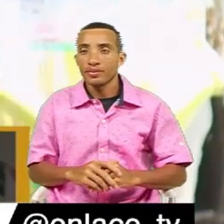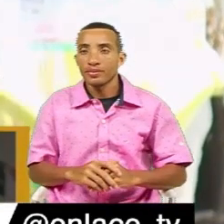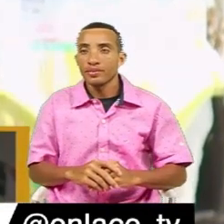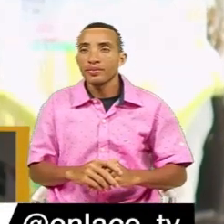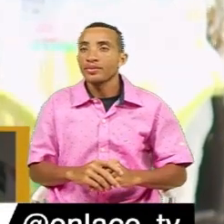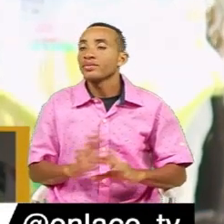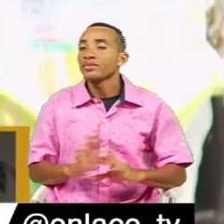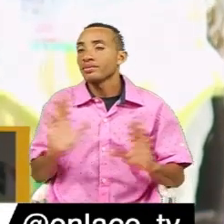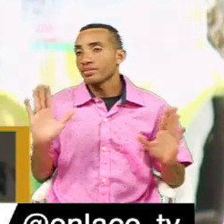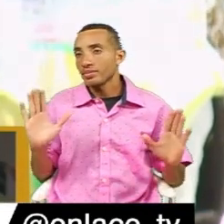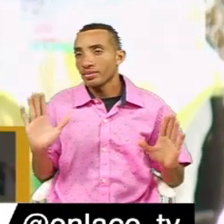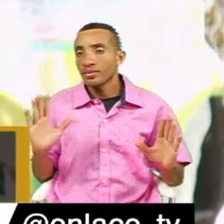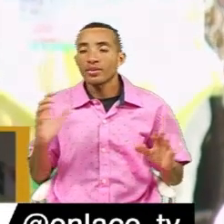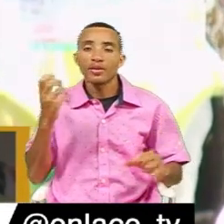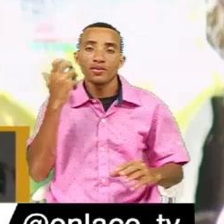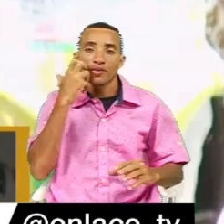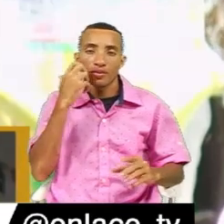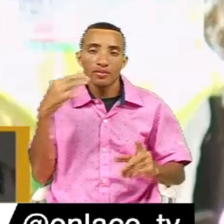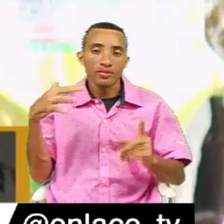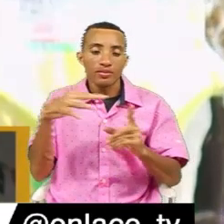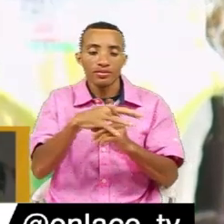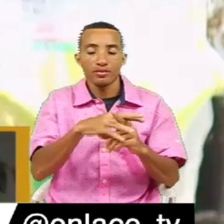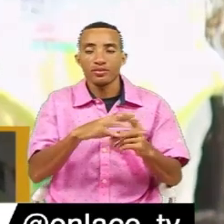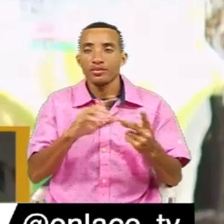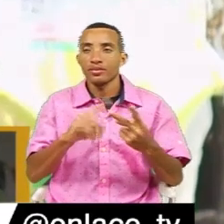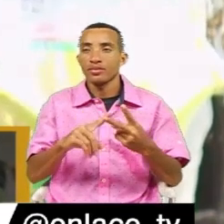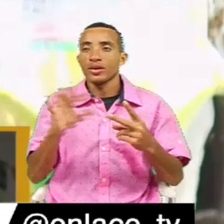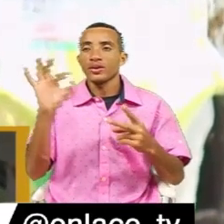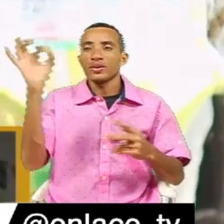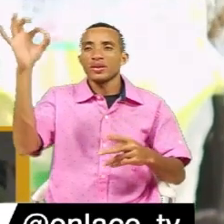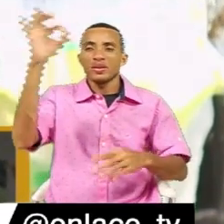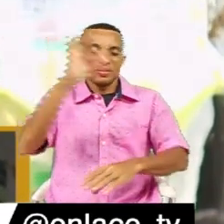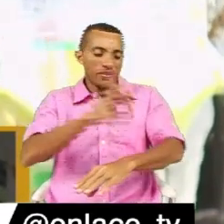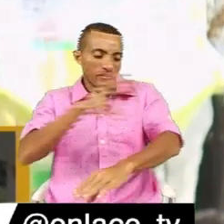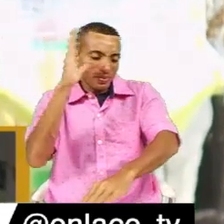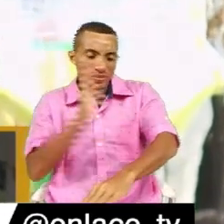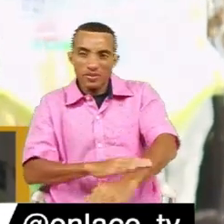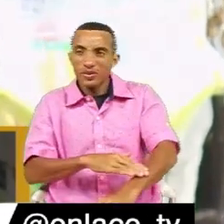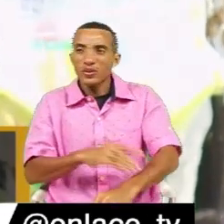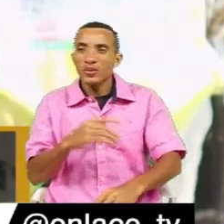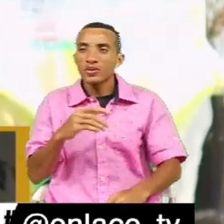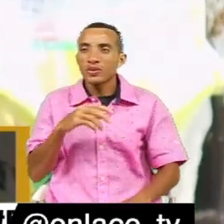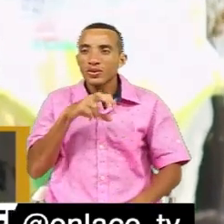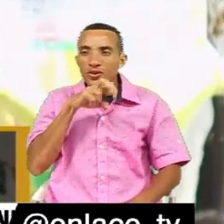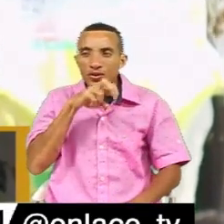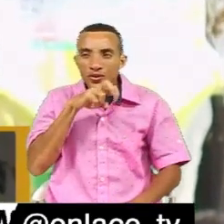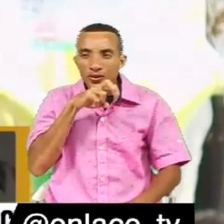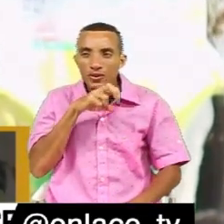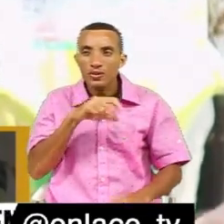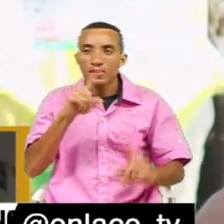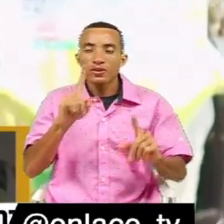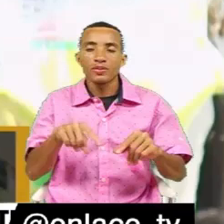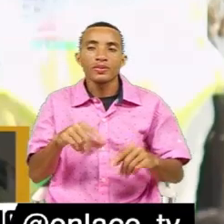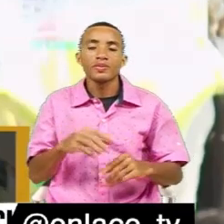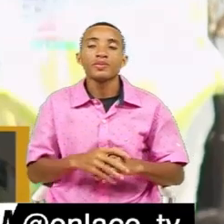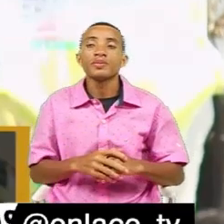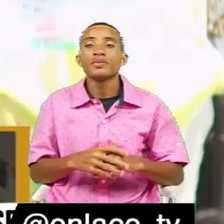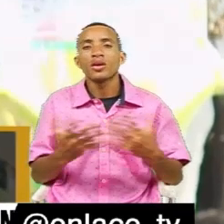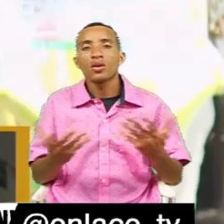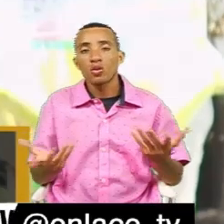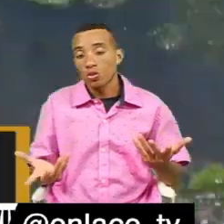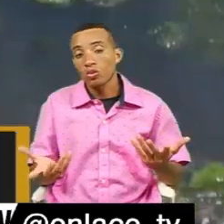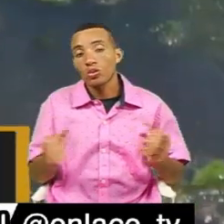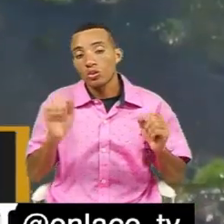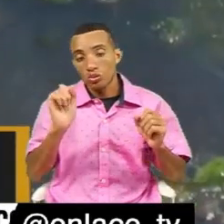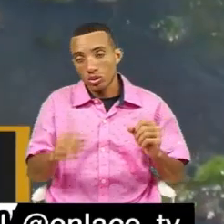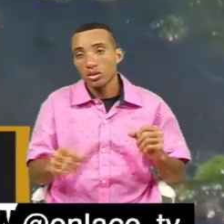que ocasiona enfermedades, zancudos y todo eso. Entonces, ¿la idea cuál es? A ver cómo nos quitan eso de